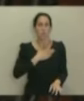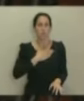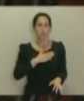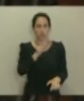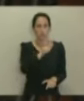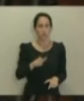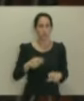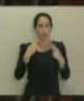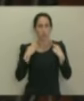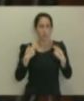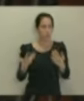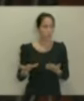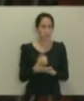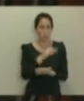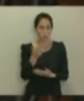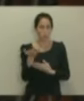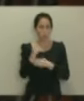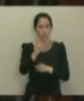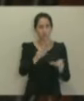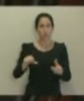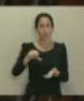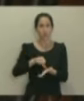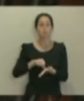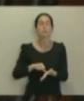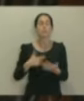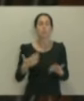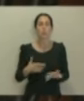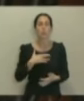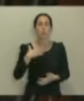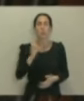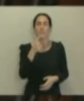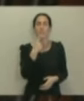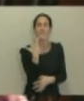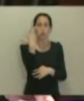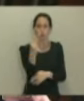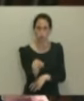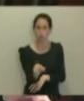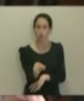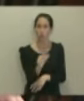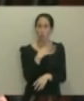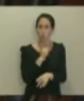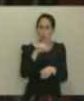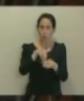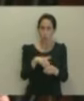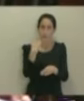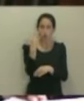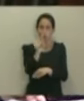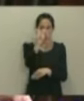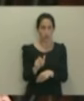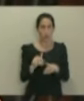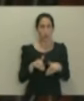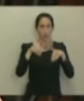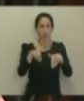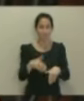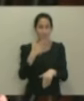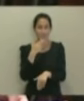los diputados, como representantes de los ciudadanos que somos, que es la posibilidad de decir que no, la posibilidad de votar que no a un candidato con el